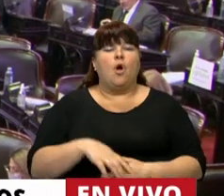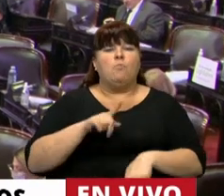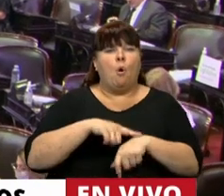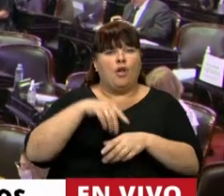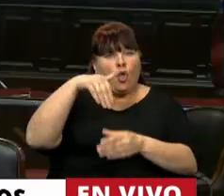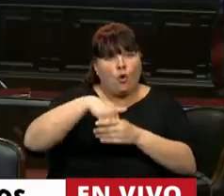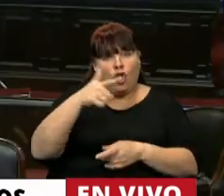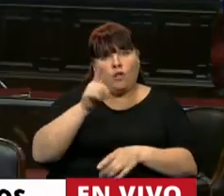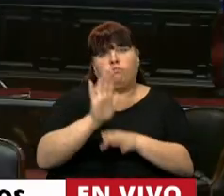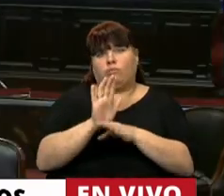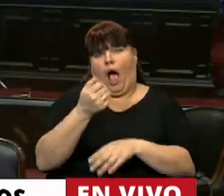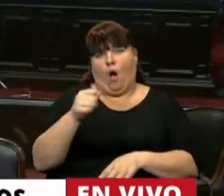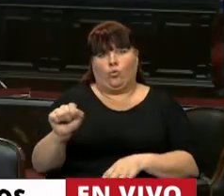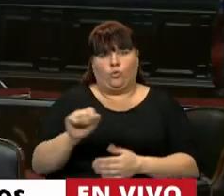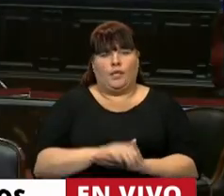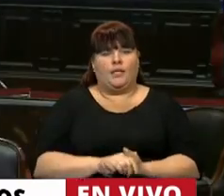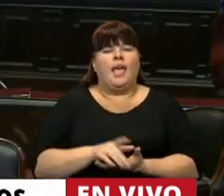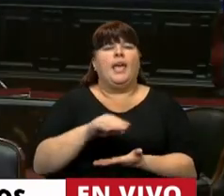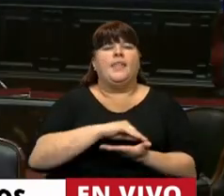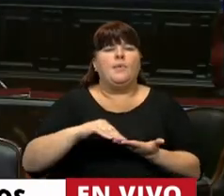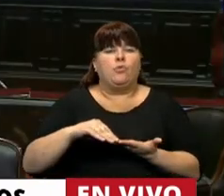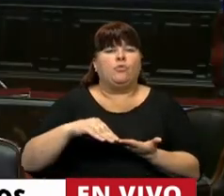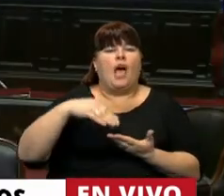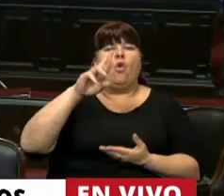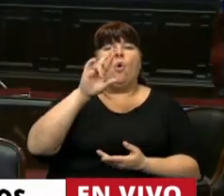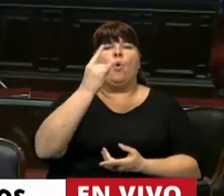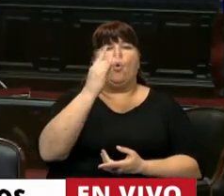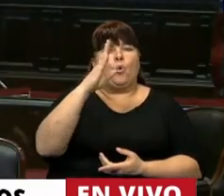Ausente a la hora de votar. Diputado Rubén Mansi.